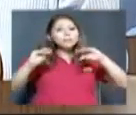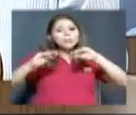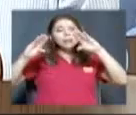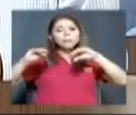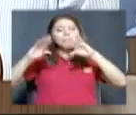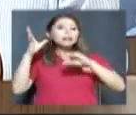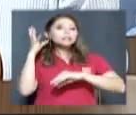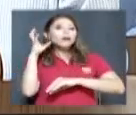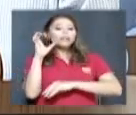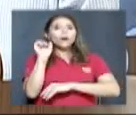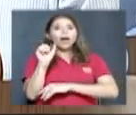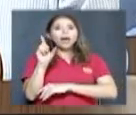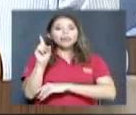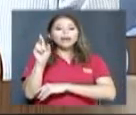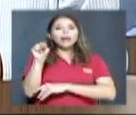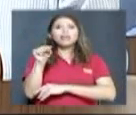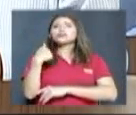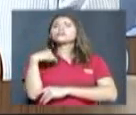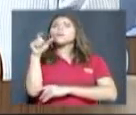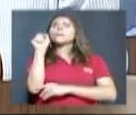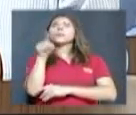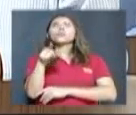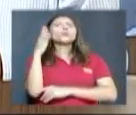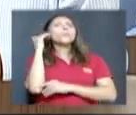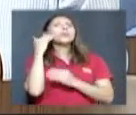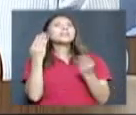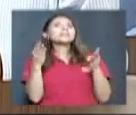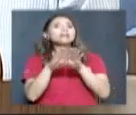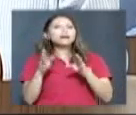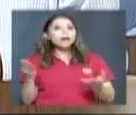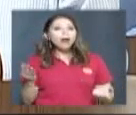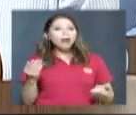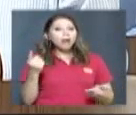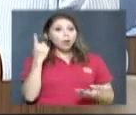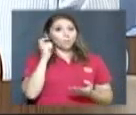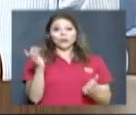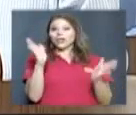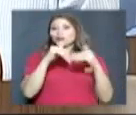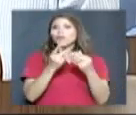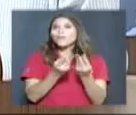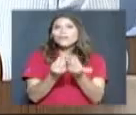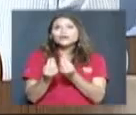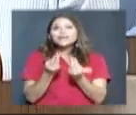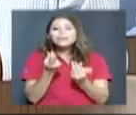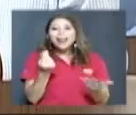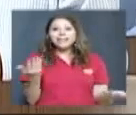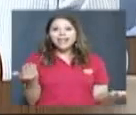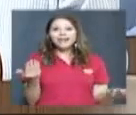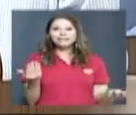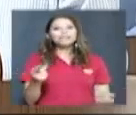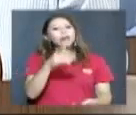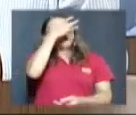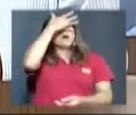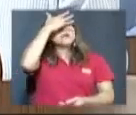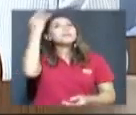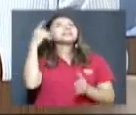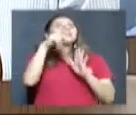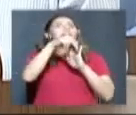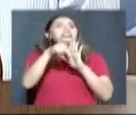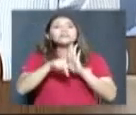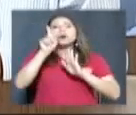se cierra? Porque no produce plata. Olvídese del principio que hay que informar al país, olvídese de